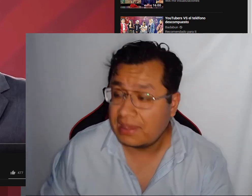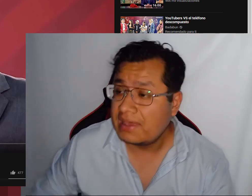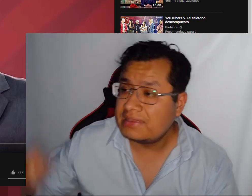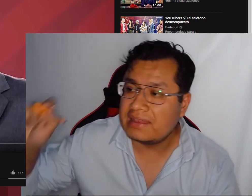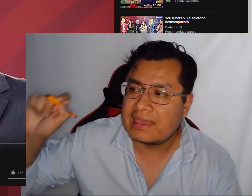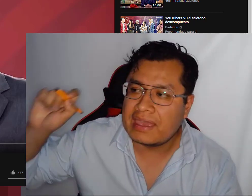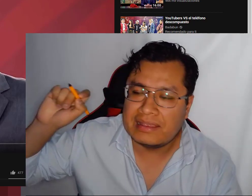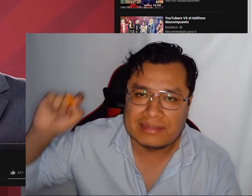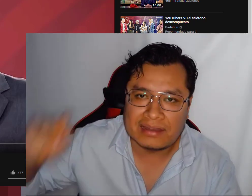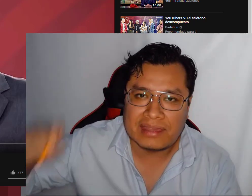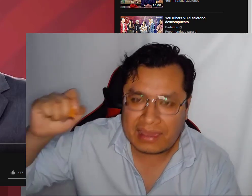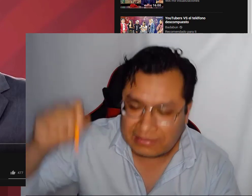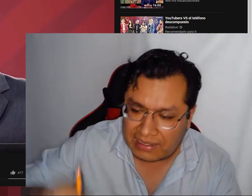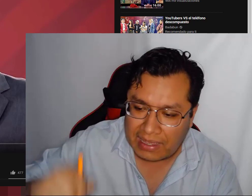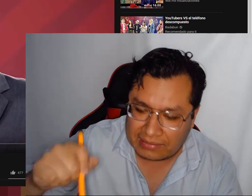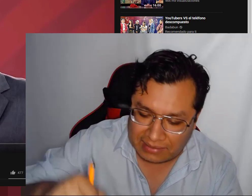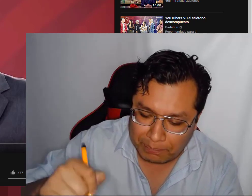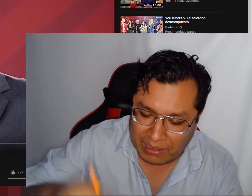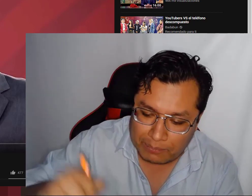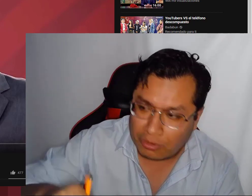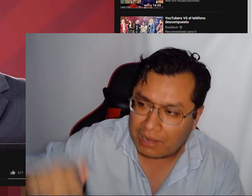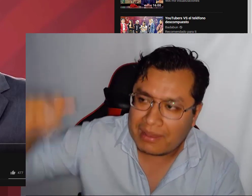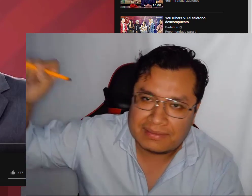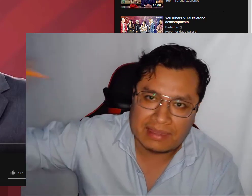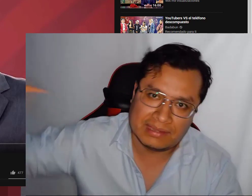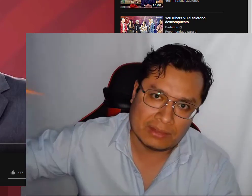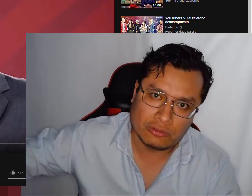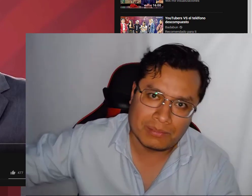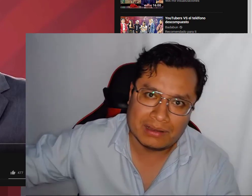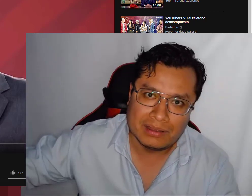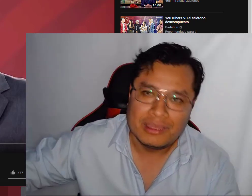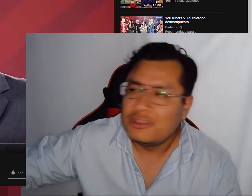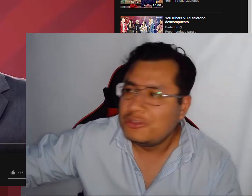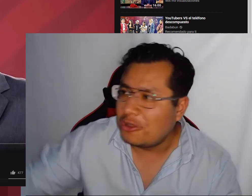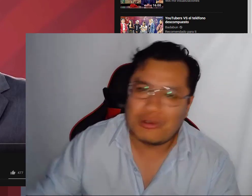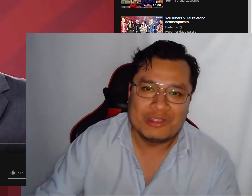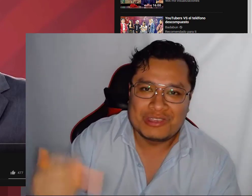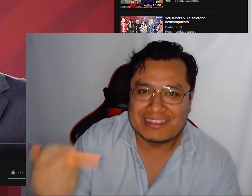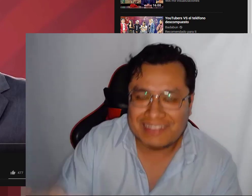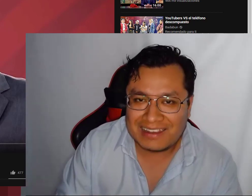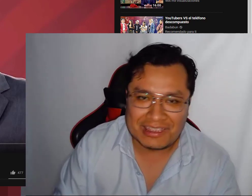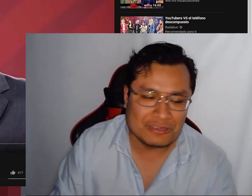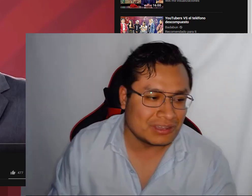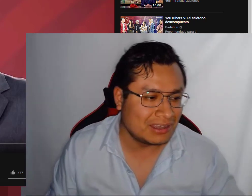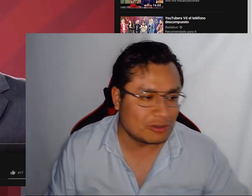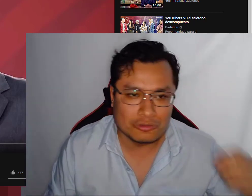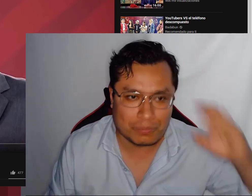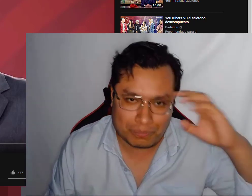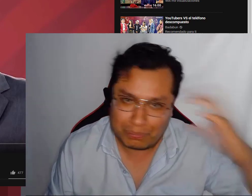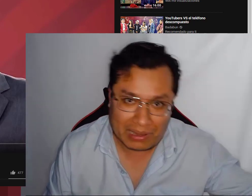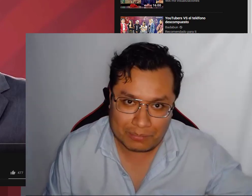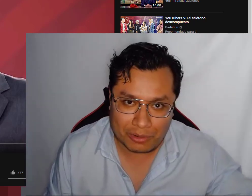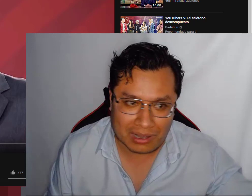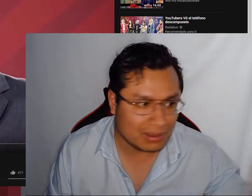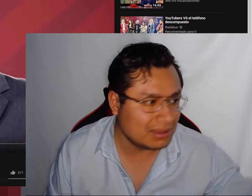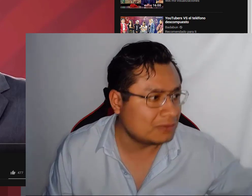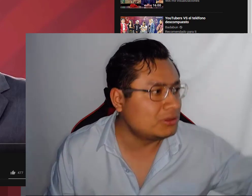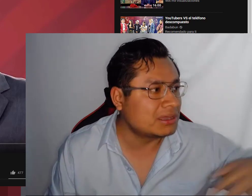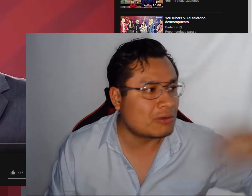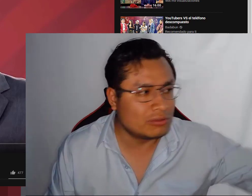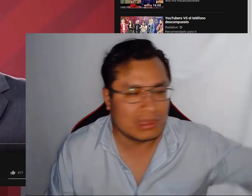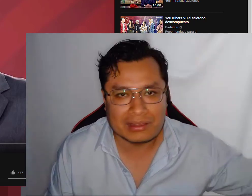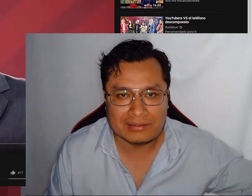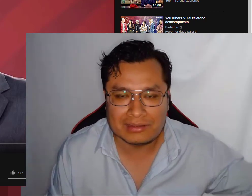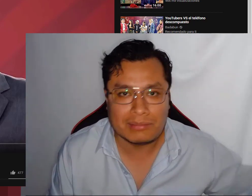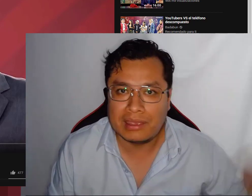programas tiene que iniciarse este este plan y programa desde la normal no cuando ya sale de ellos salen con un plan y programa y